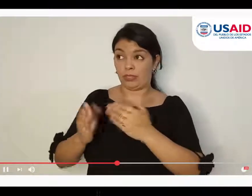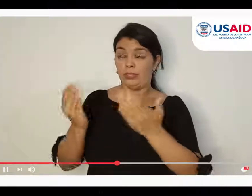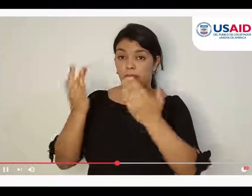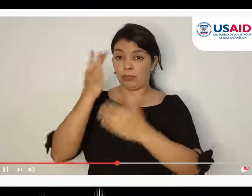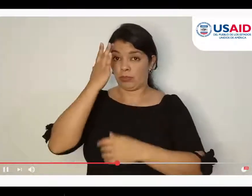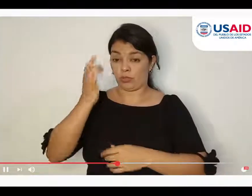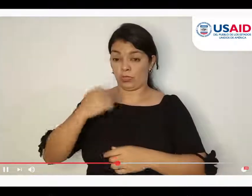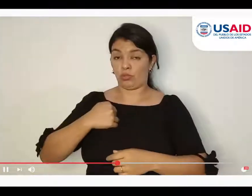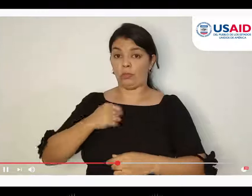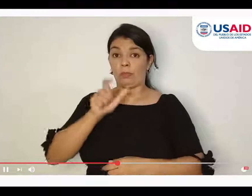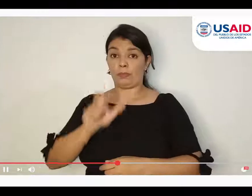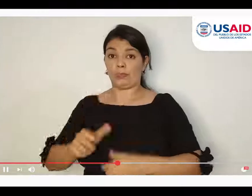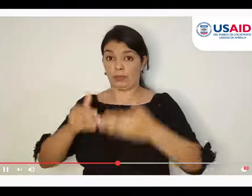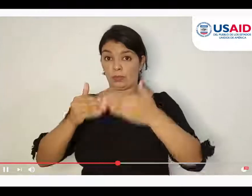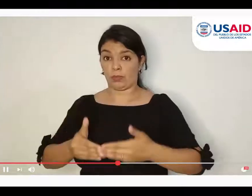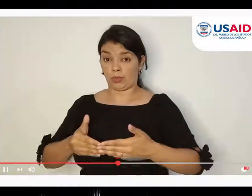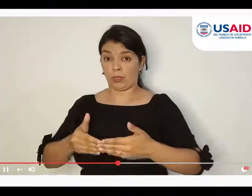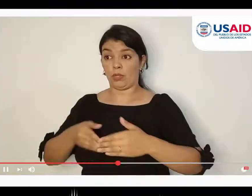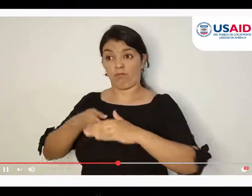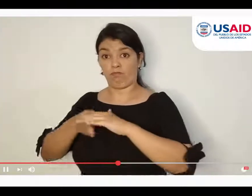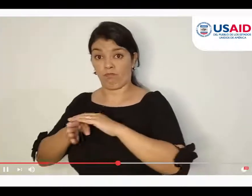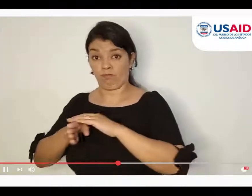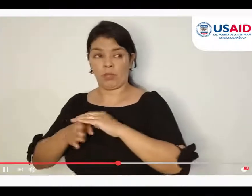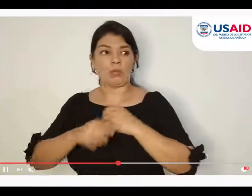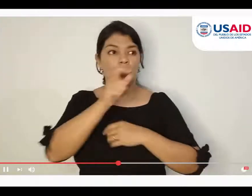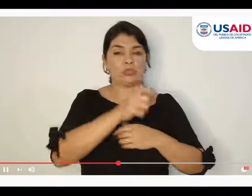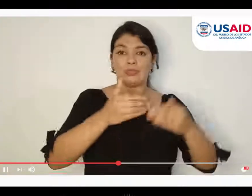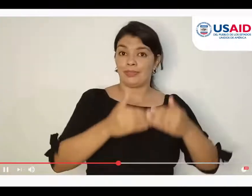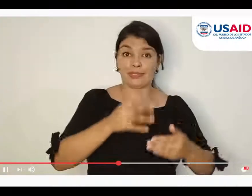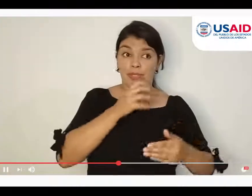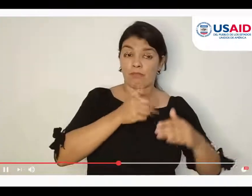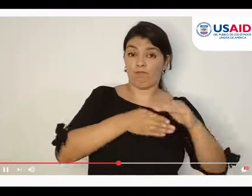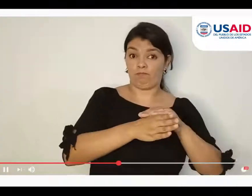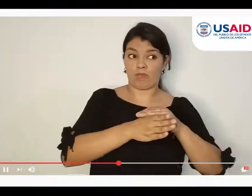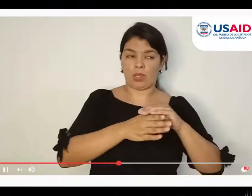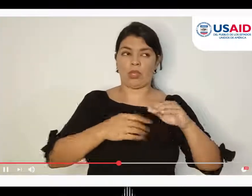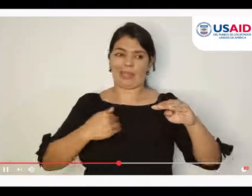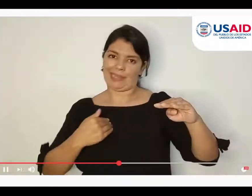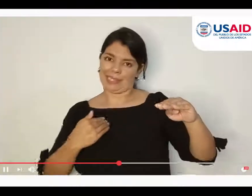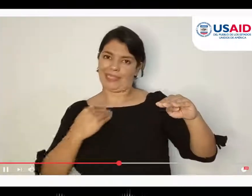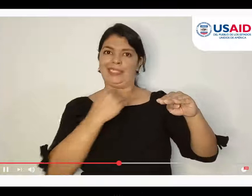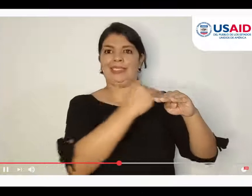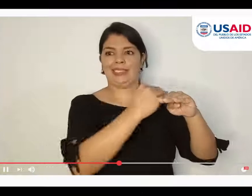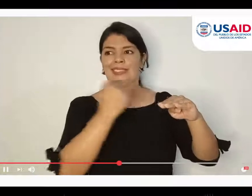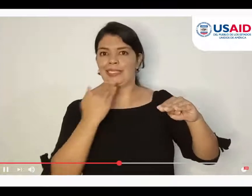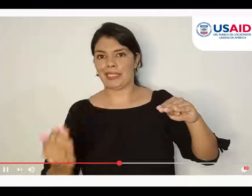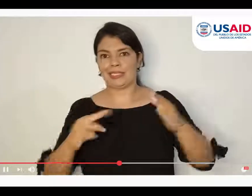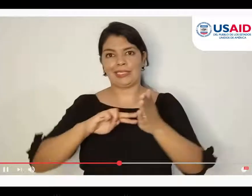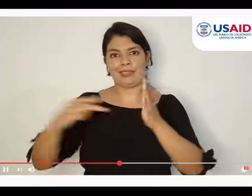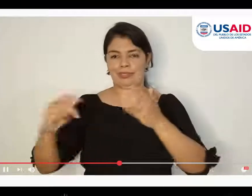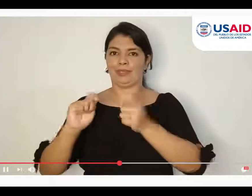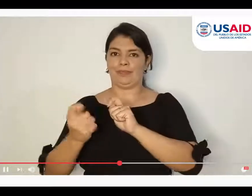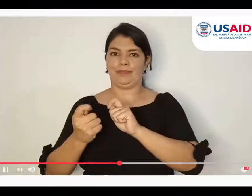persona con discapacidad versus la persona sin discapacidad, ¿sí? O sea, cuando una persona